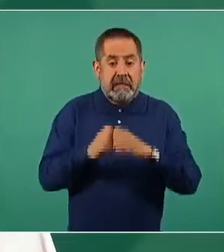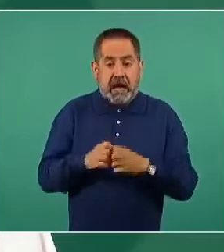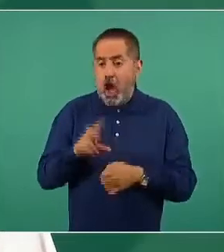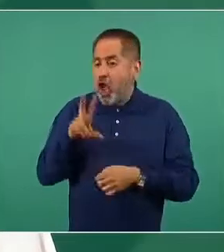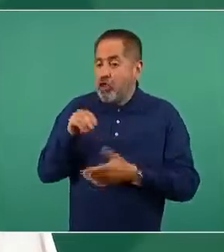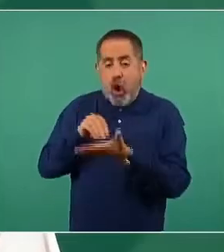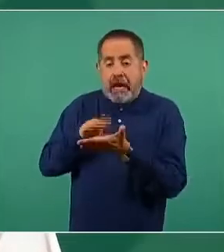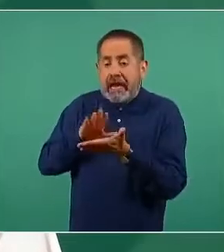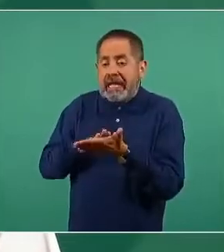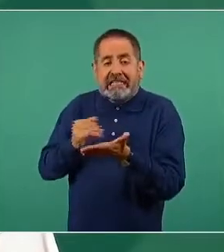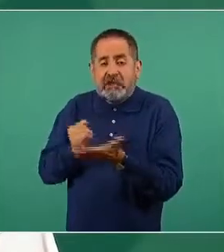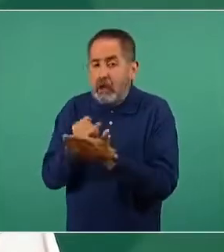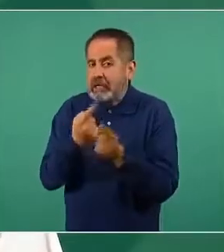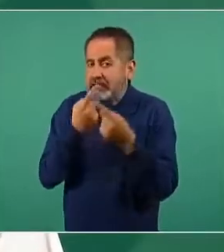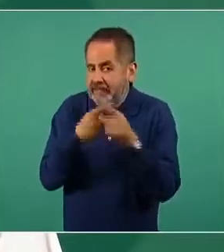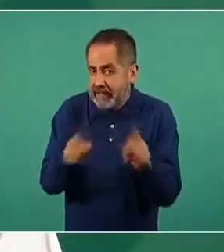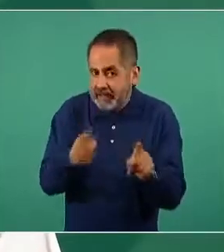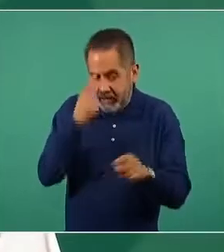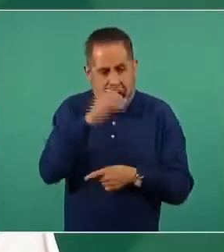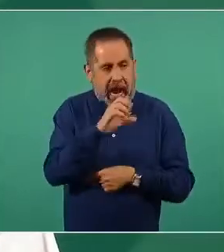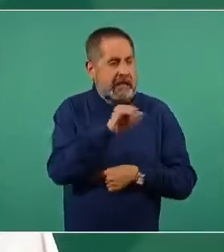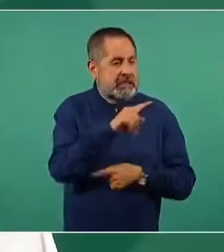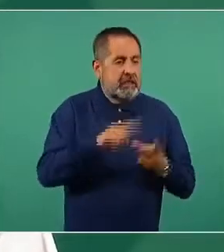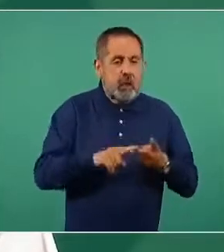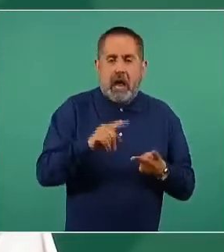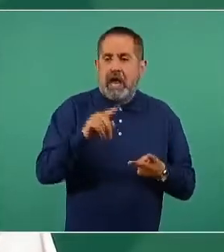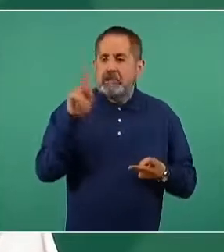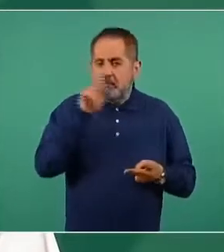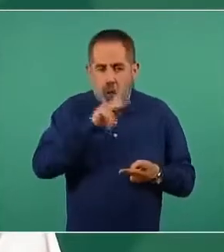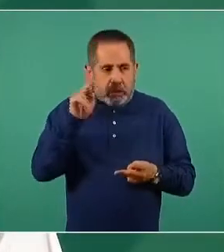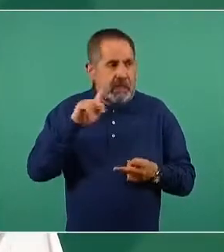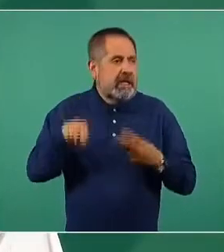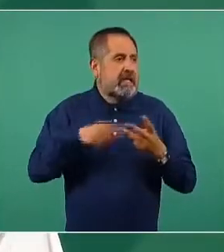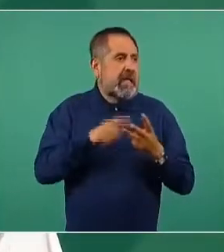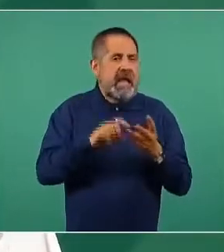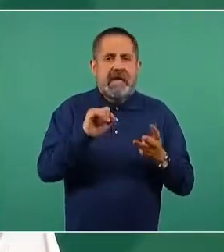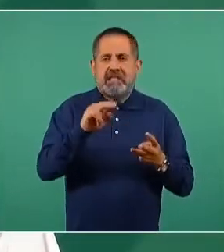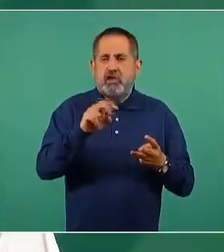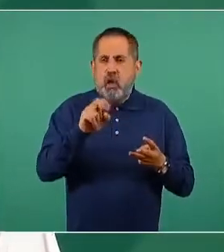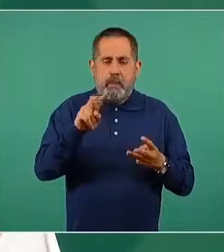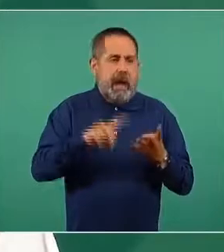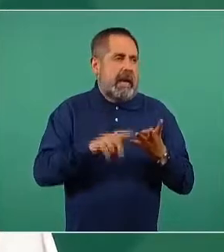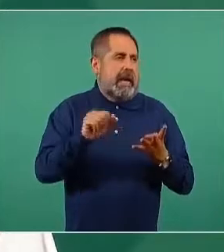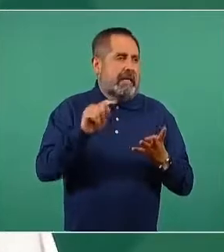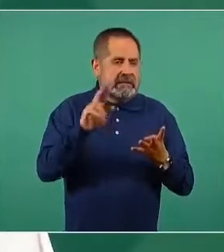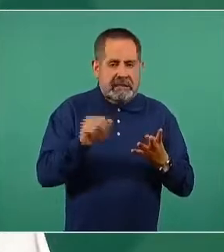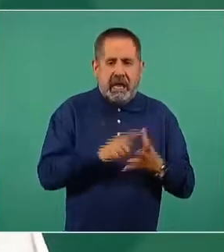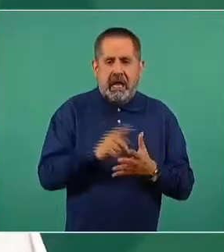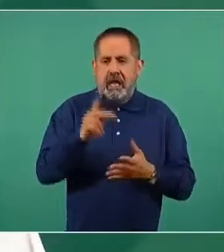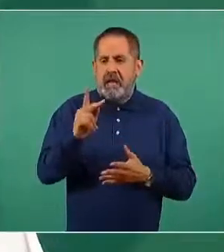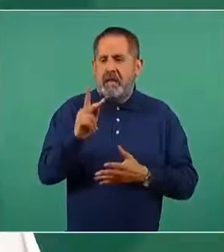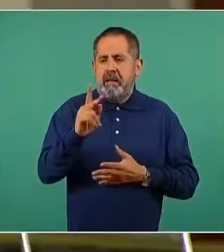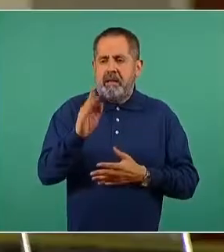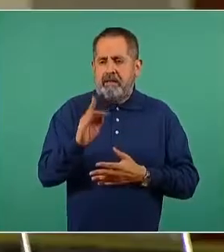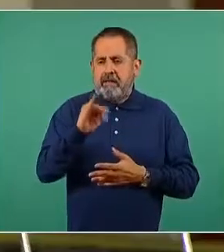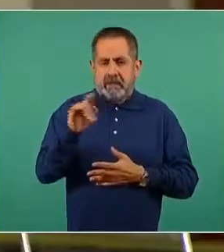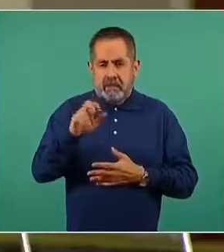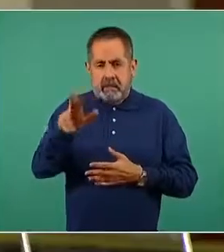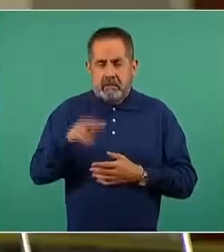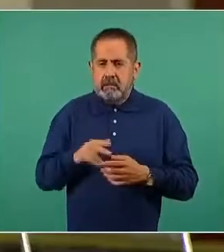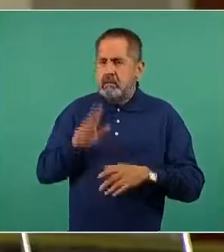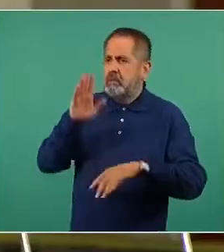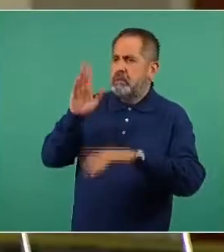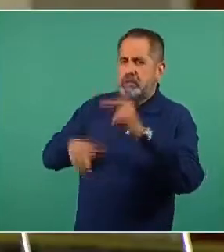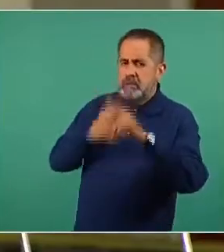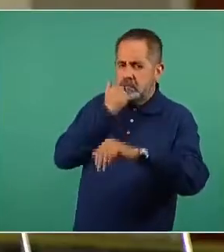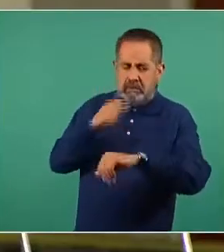registro definitivo a CanSino, a Sputnik, a Sinovac, a Astra y a Pfizer y a Johnson & Johnson. Perdonen la interrupción,